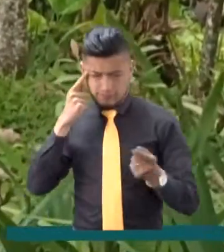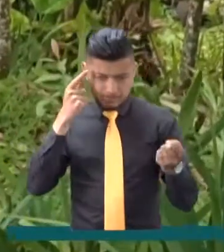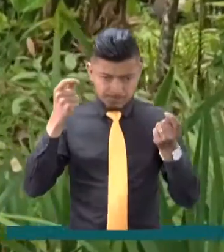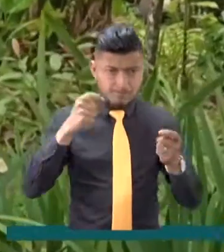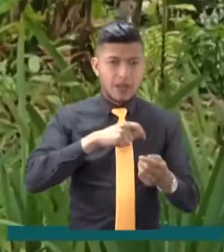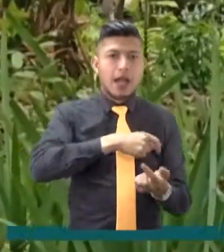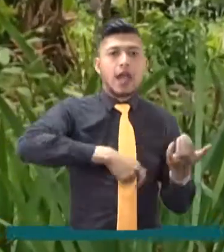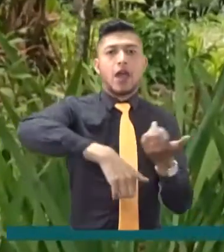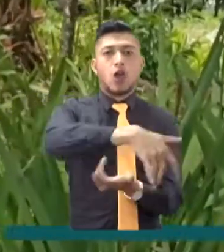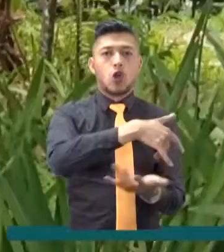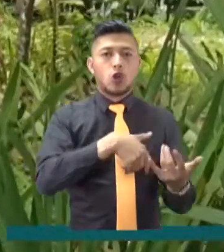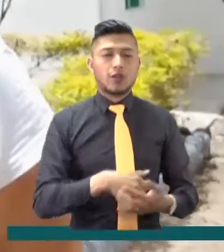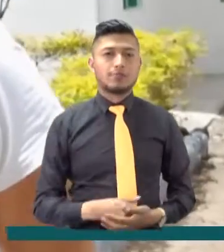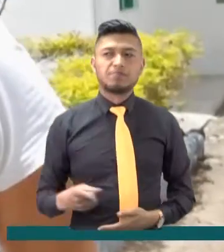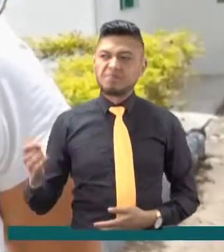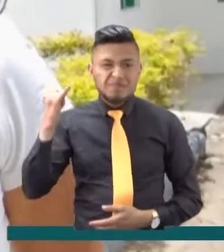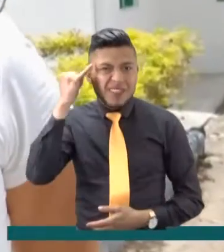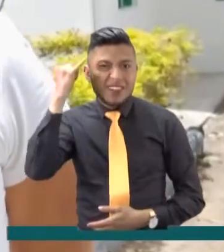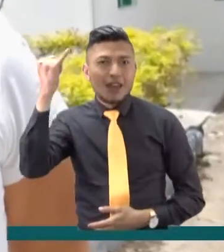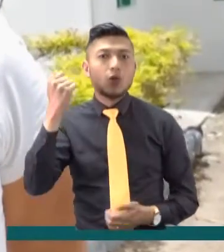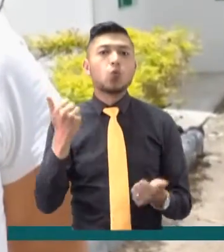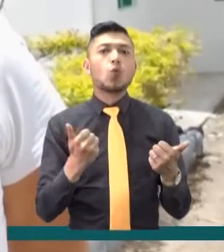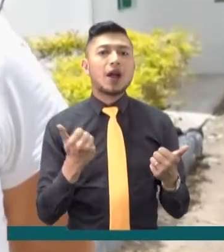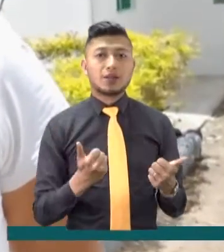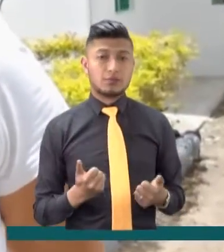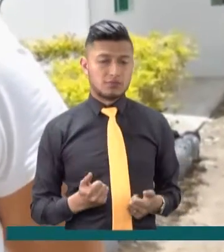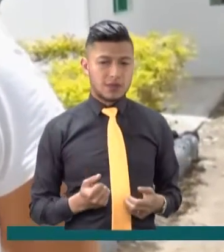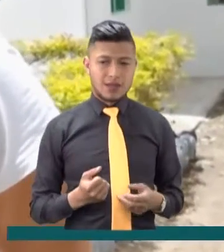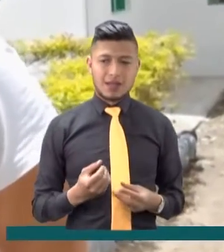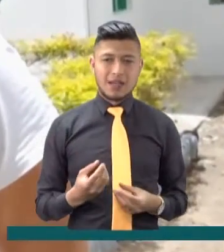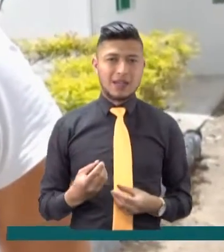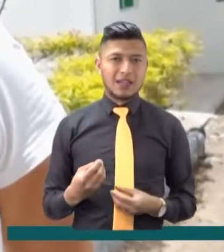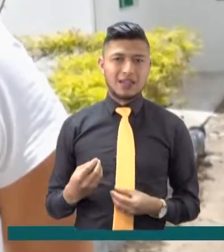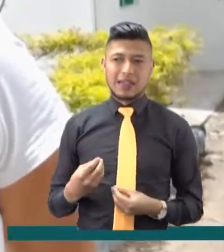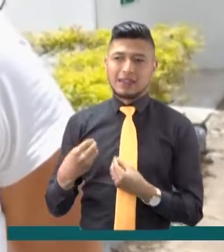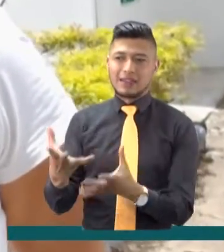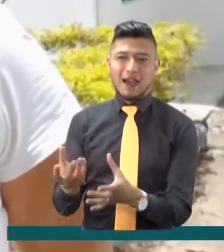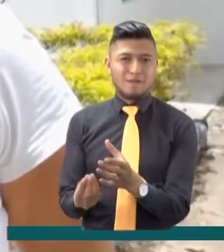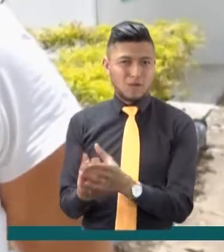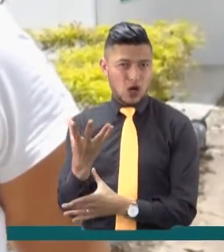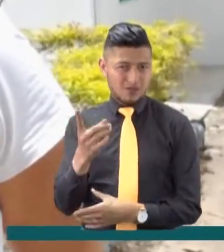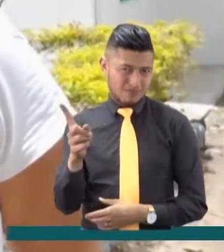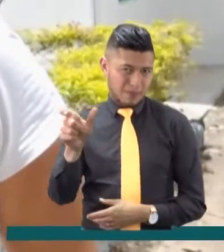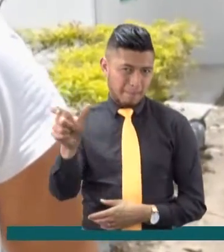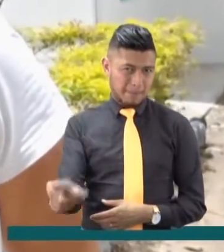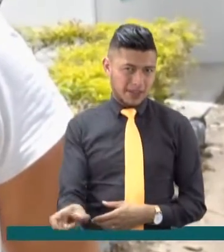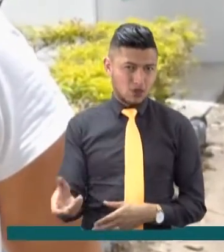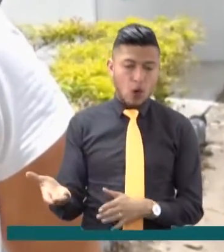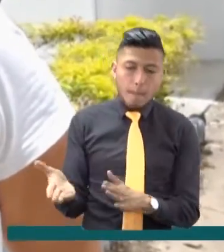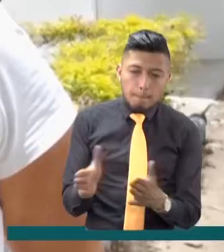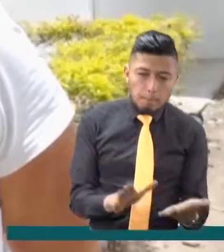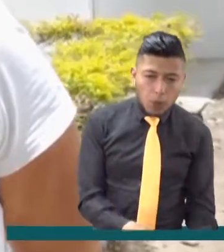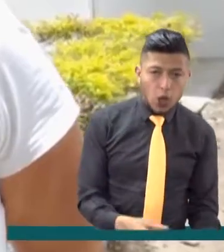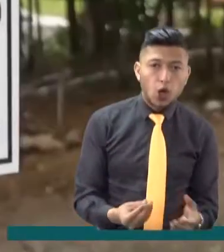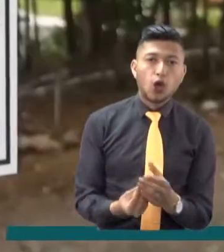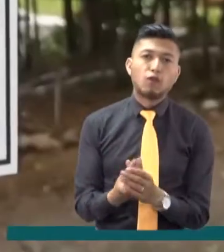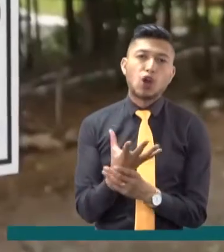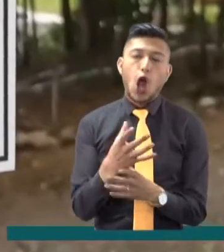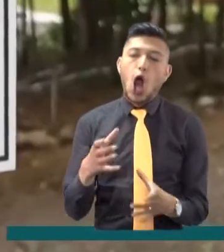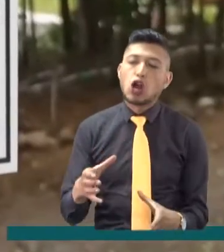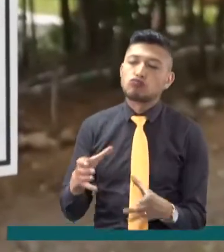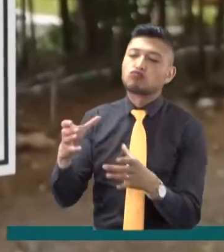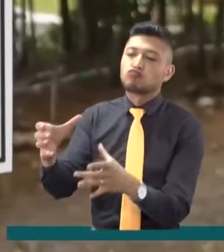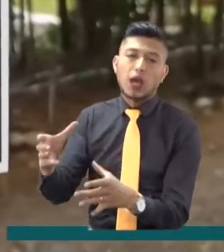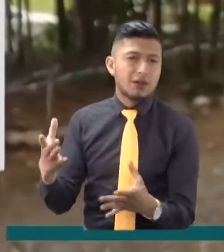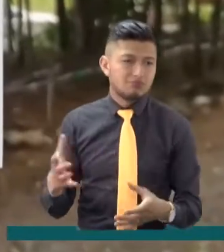una estrategia ecológica. ¿En qué consiste? En vez de regalarles flores, cuando una persona fallece, lo